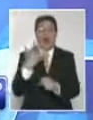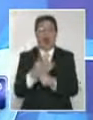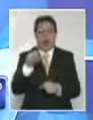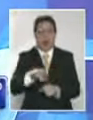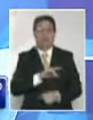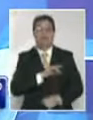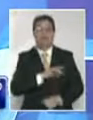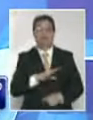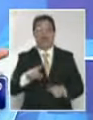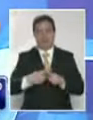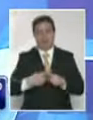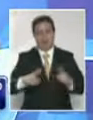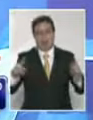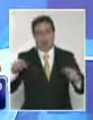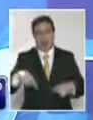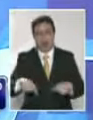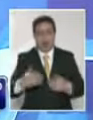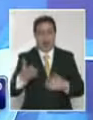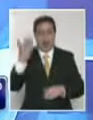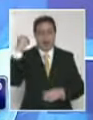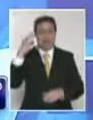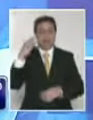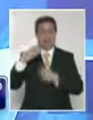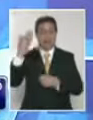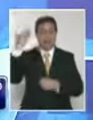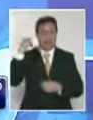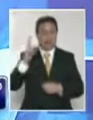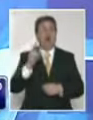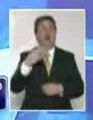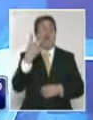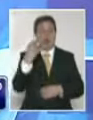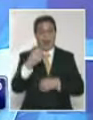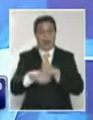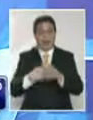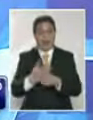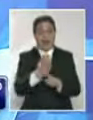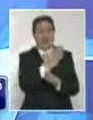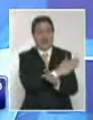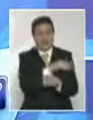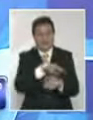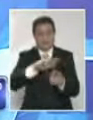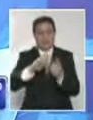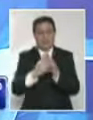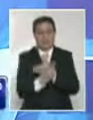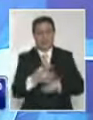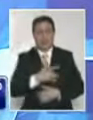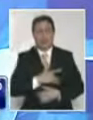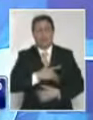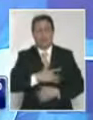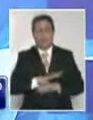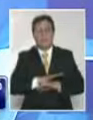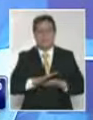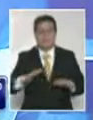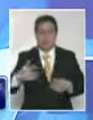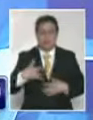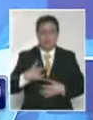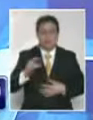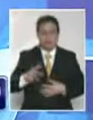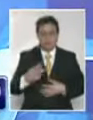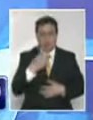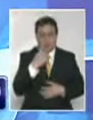distinto. No estamos igual que a los 30 años, estamos a los 40 años con mucha más, no sé, más sensibilidad. No sé, hay un país que está